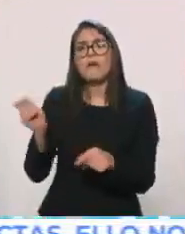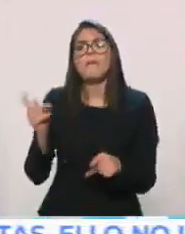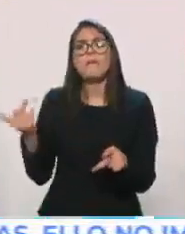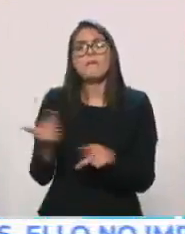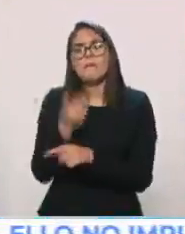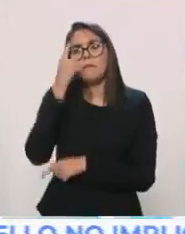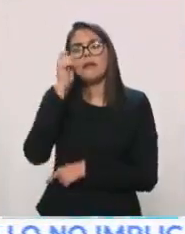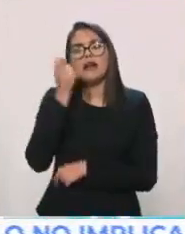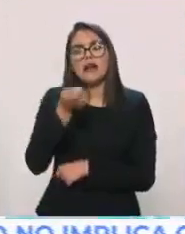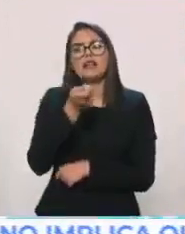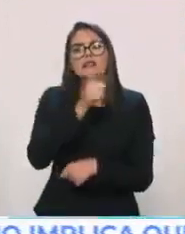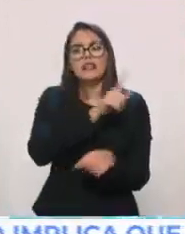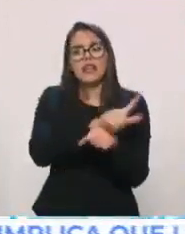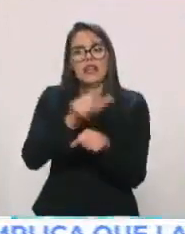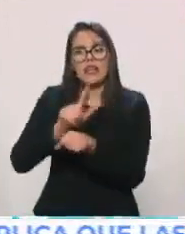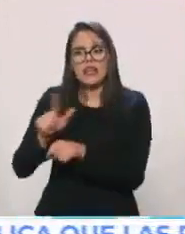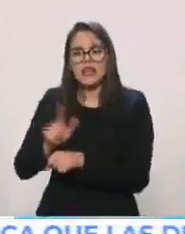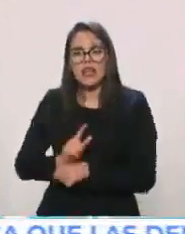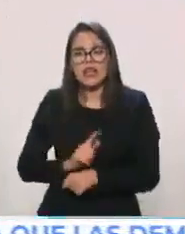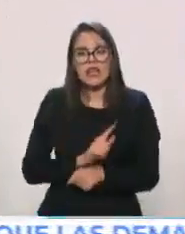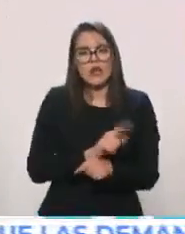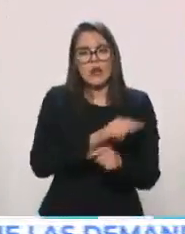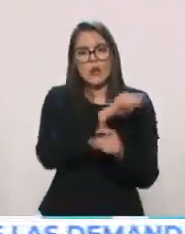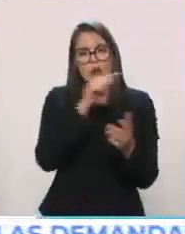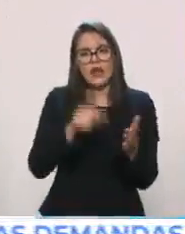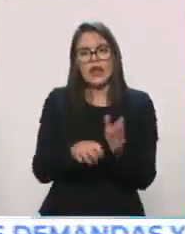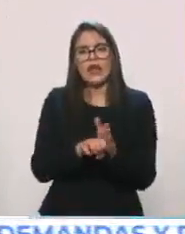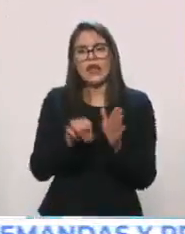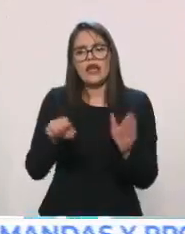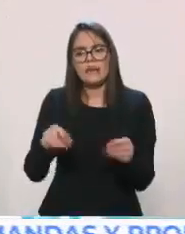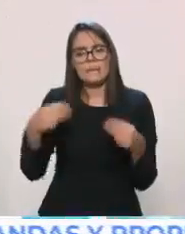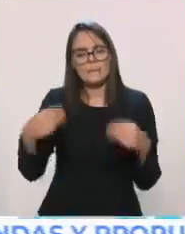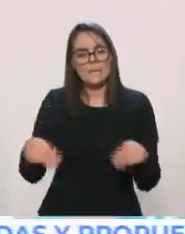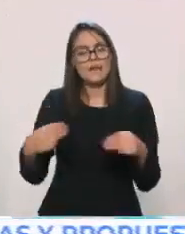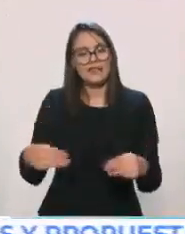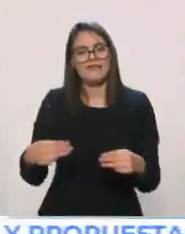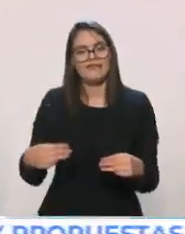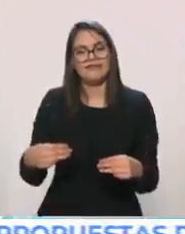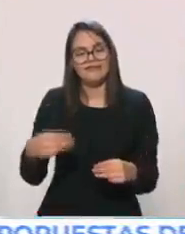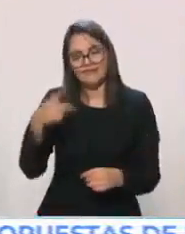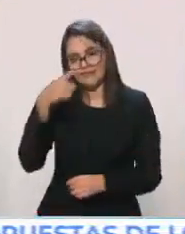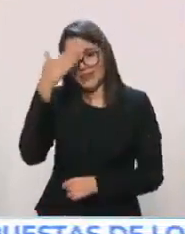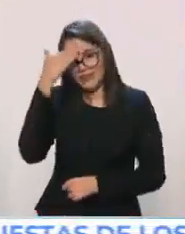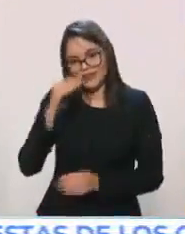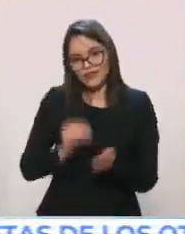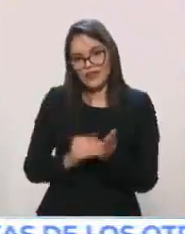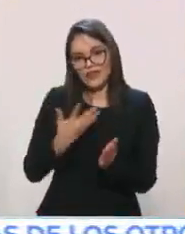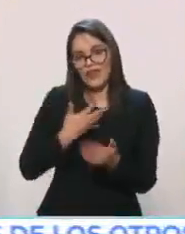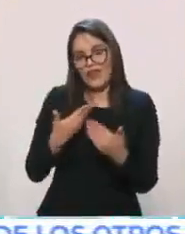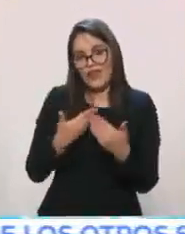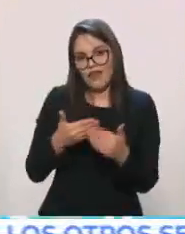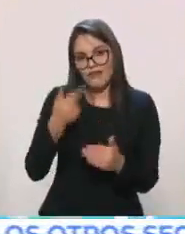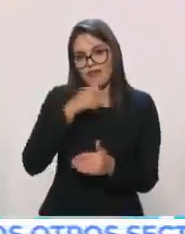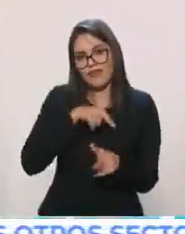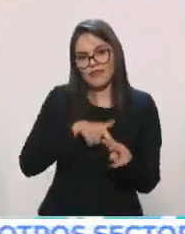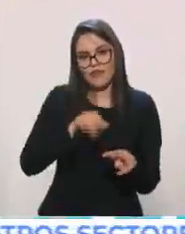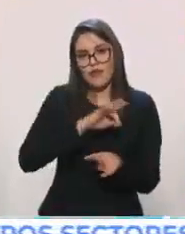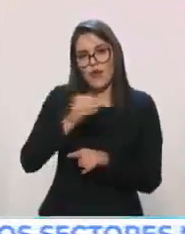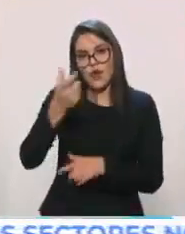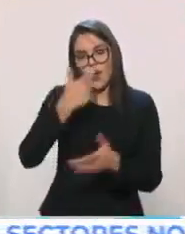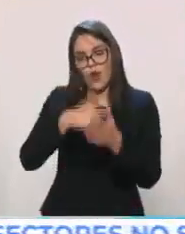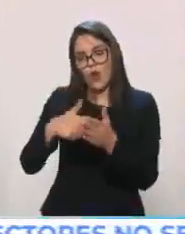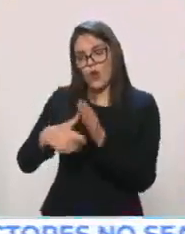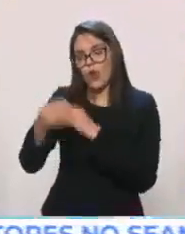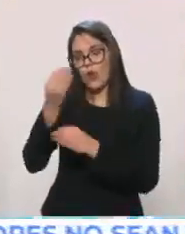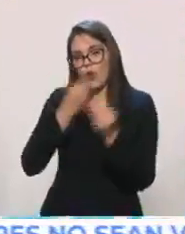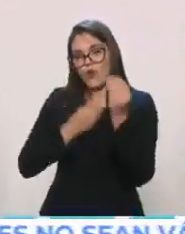la limpieza y sanitización de espacios públicos como los mercados, que se mantienen abiertos para el abasto de alimentos. En las cuentas de